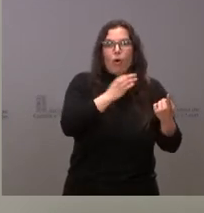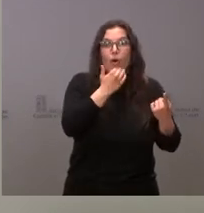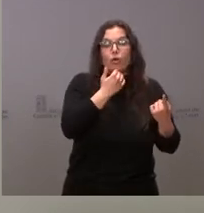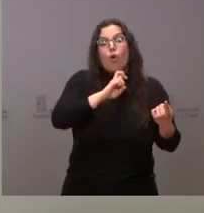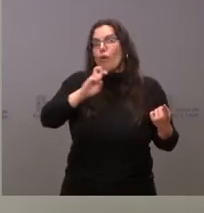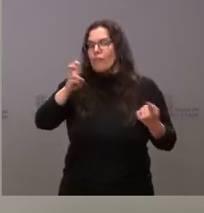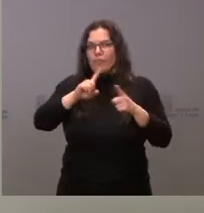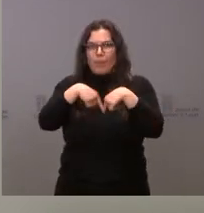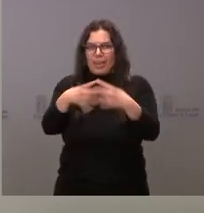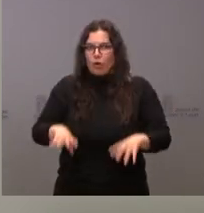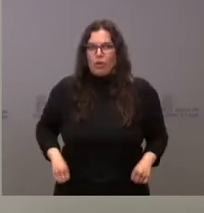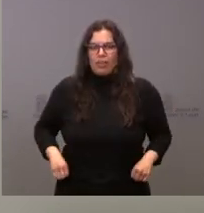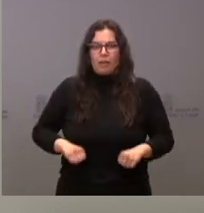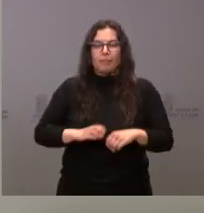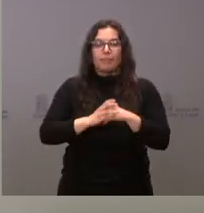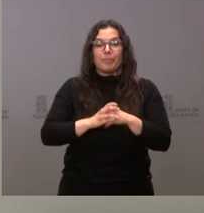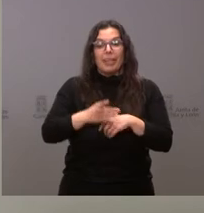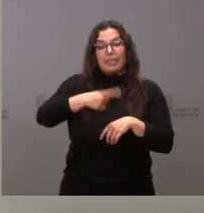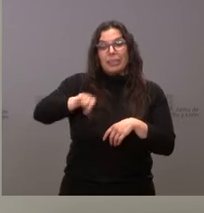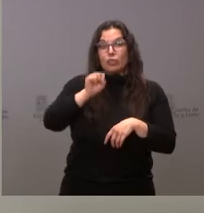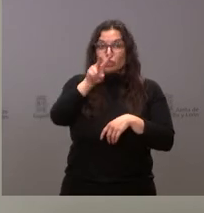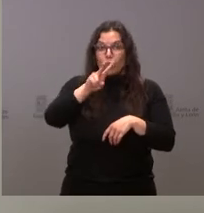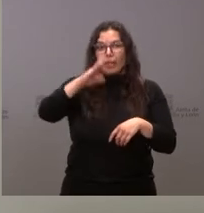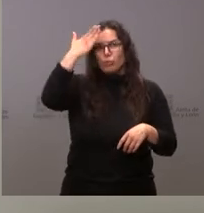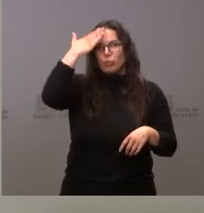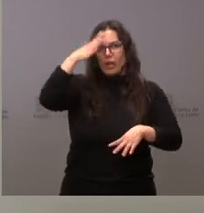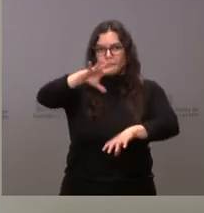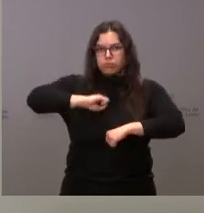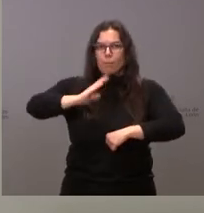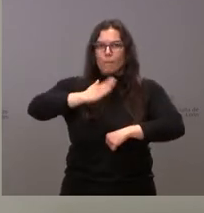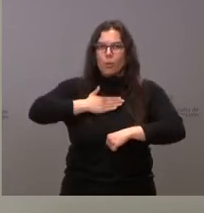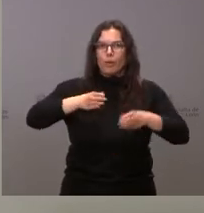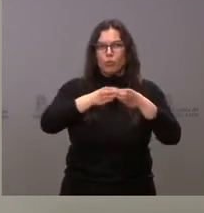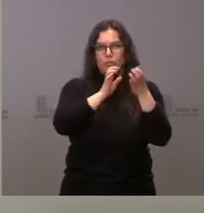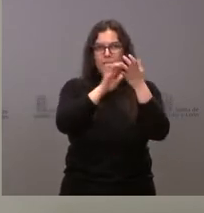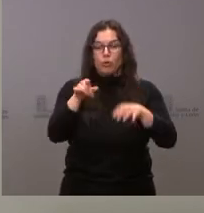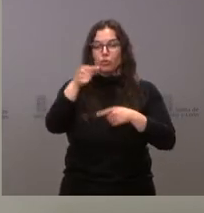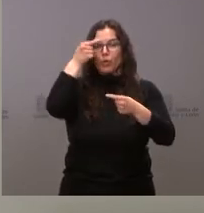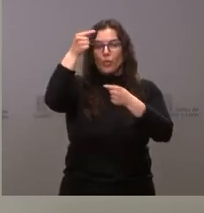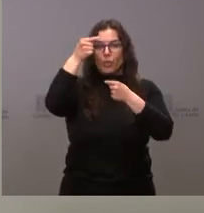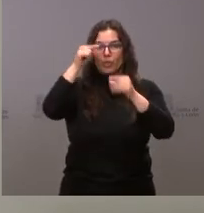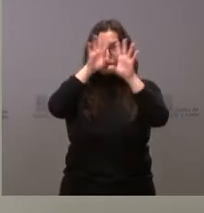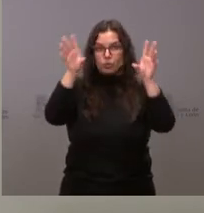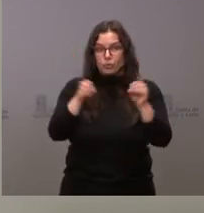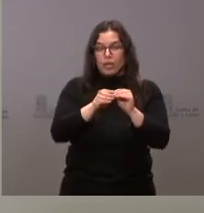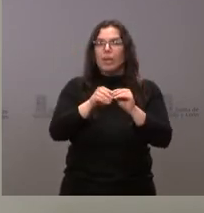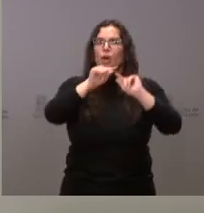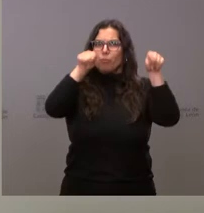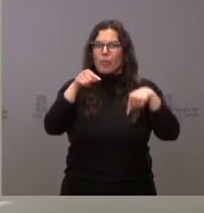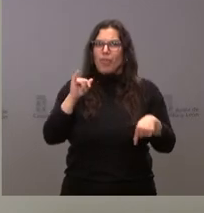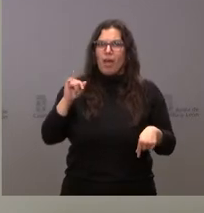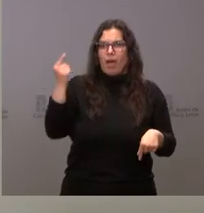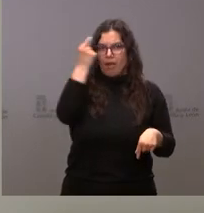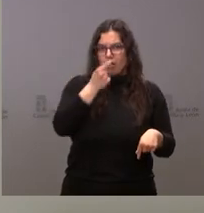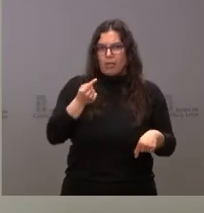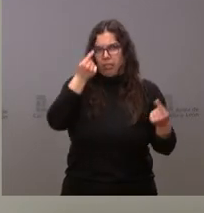menores 12 de ellas como les digo son tuteladas por la junta de castilla y léon son los datos como en ocasiones anteriores los tenemos por provincias si